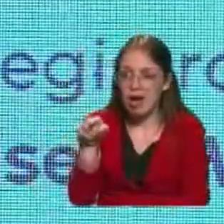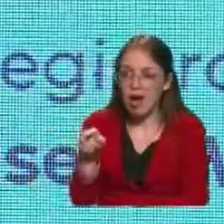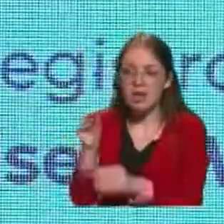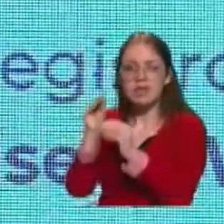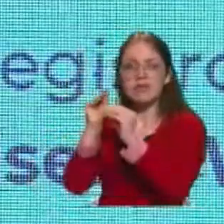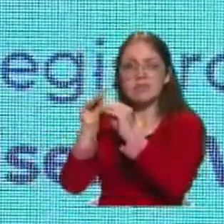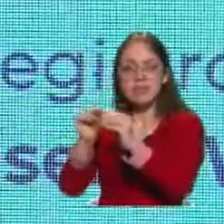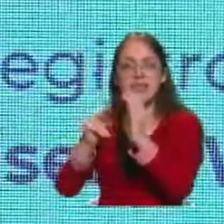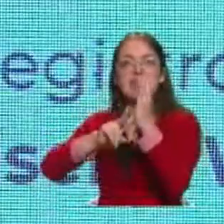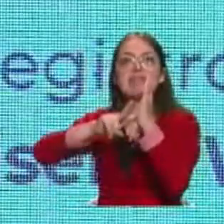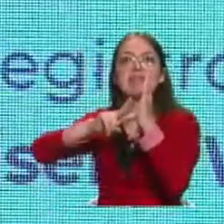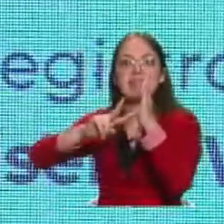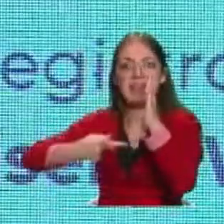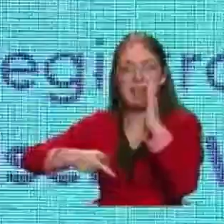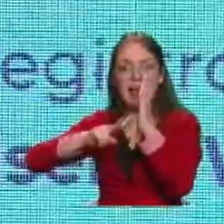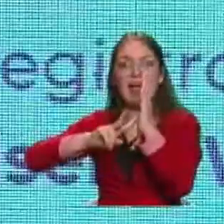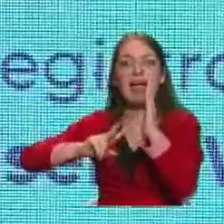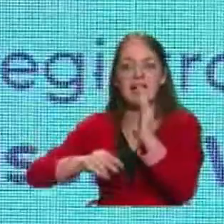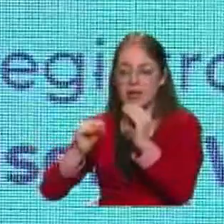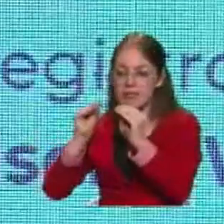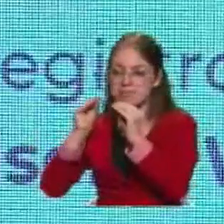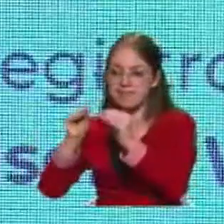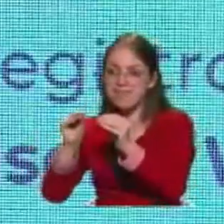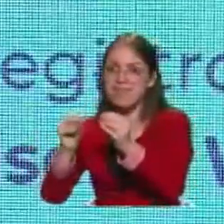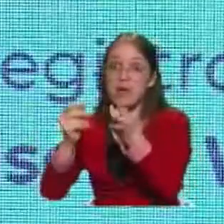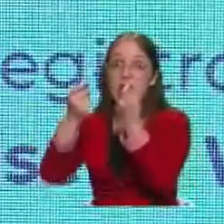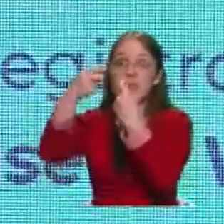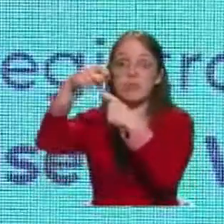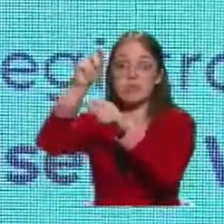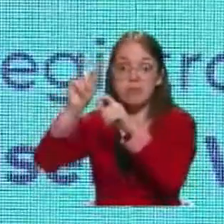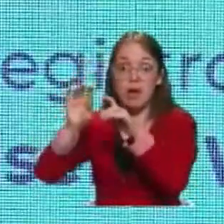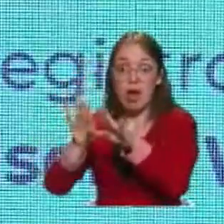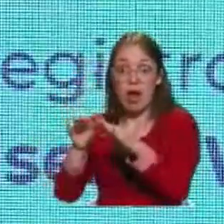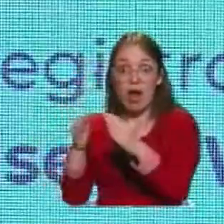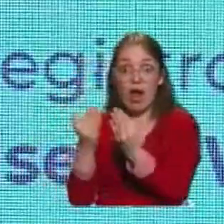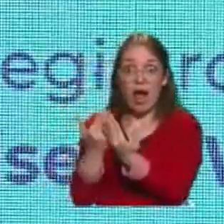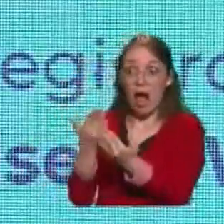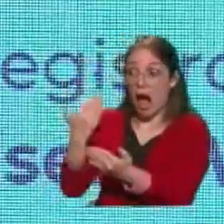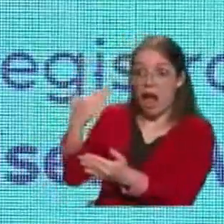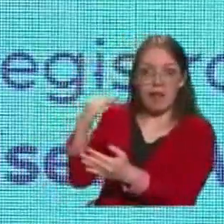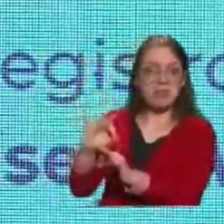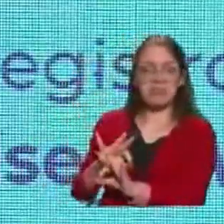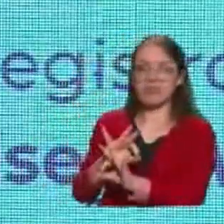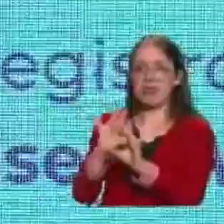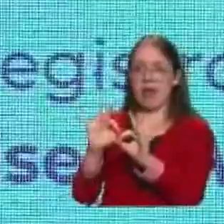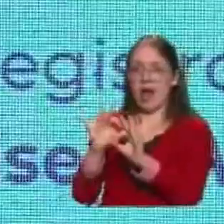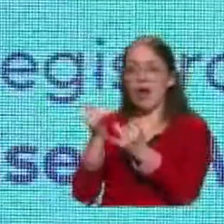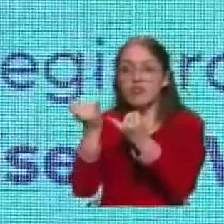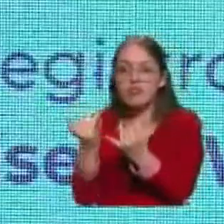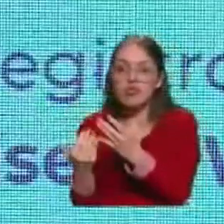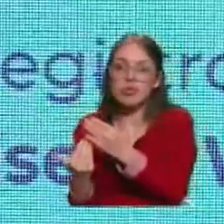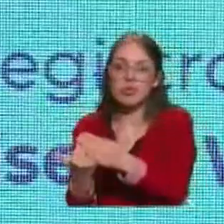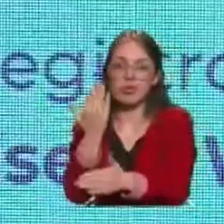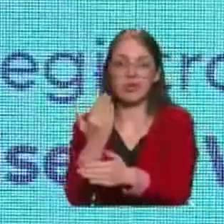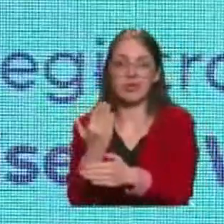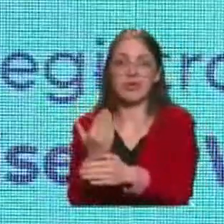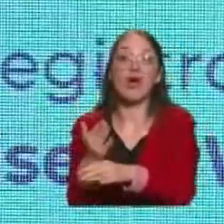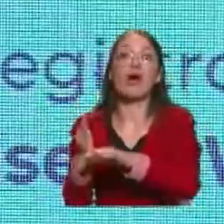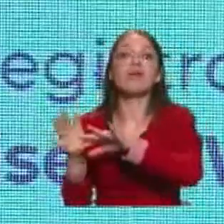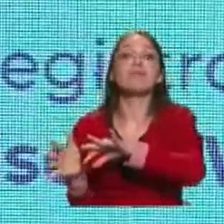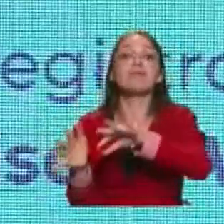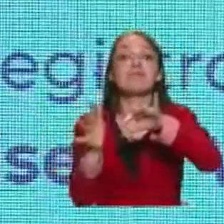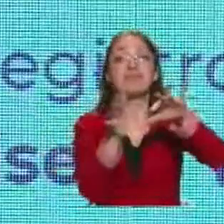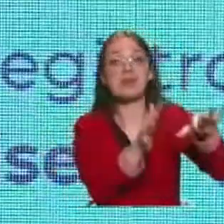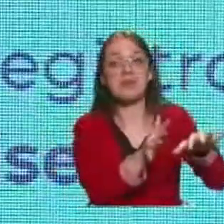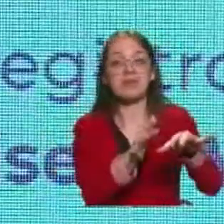generación que está pidiendo el mercado pero que nuestro sistema educativo no ofertaba y la escuela superior de arte débora arango en el